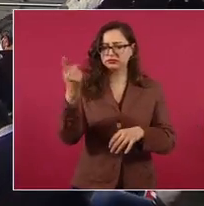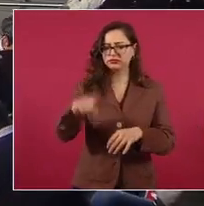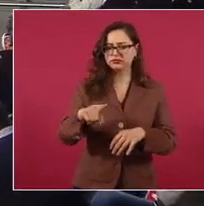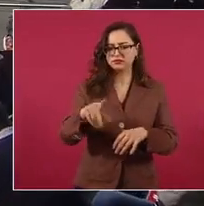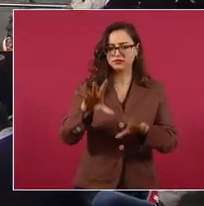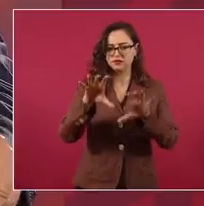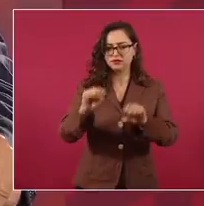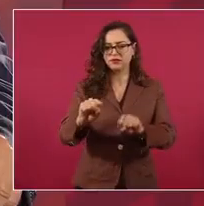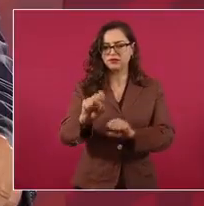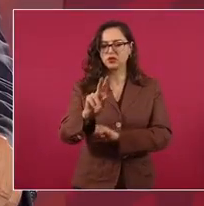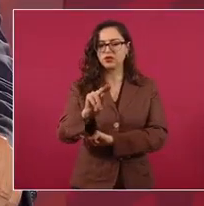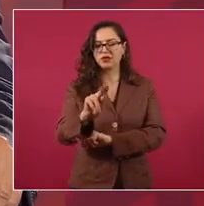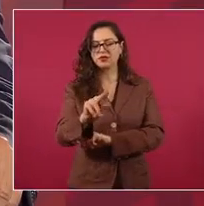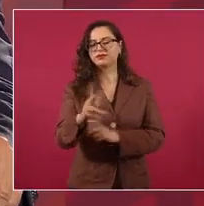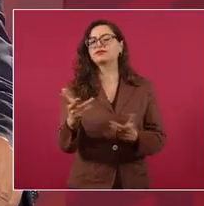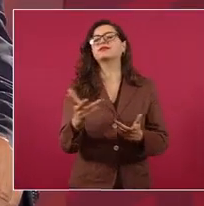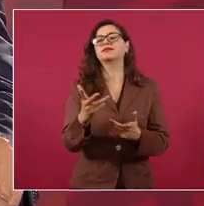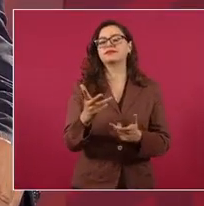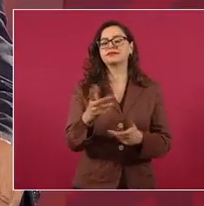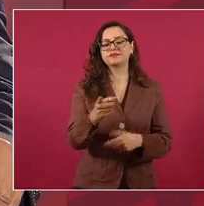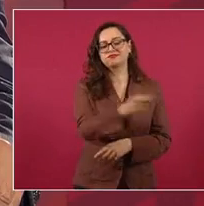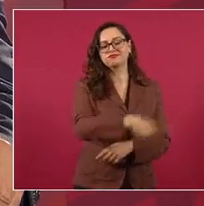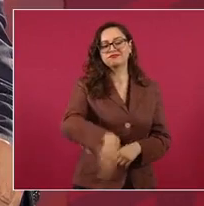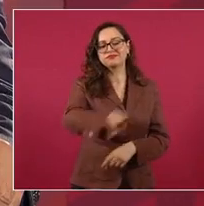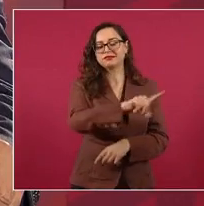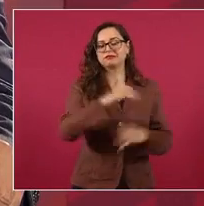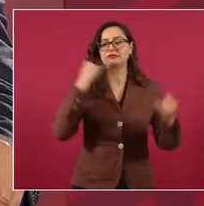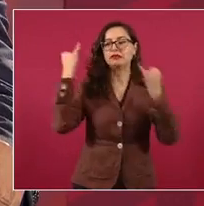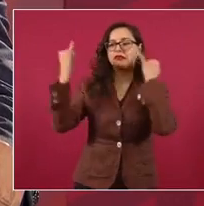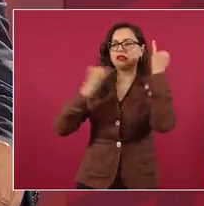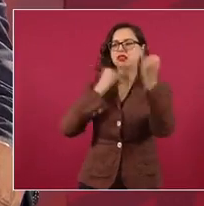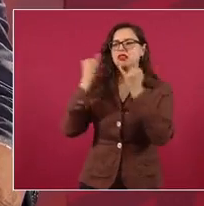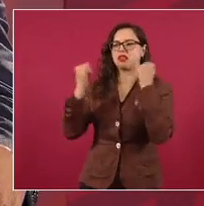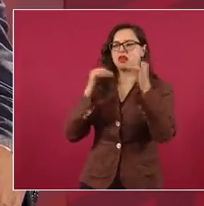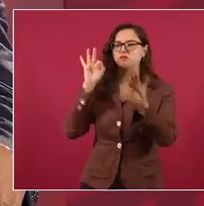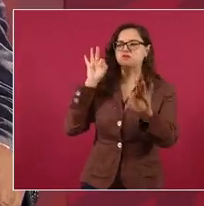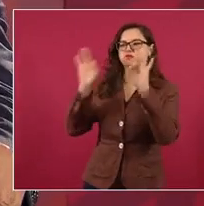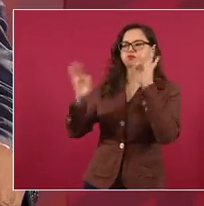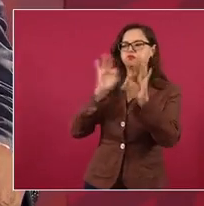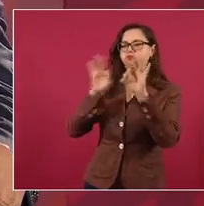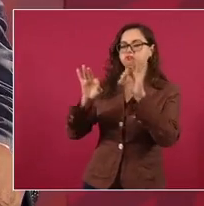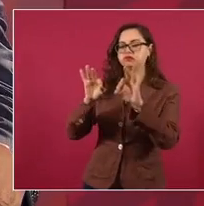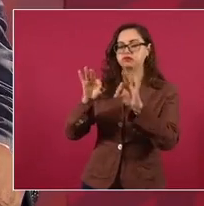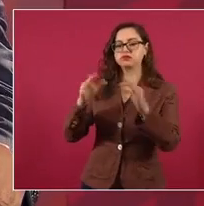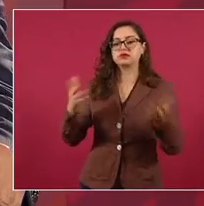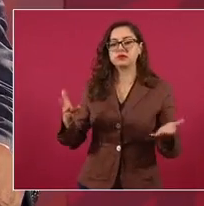dinamitarnos la investigación para que no se actuara.